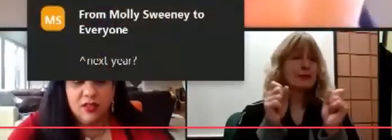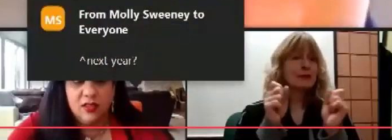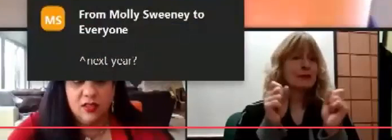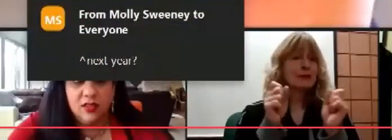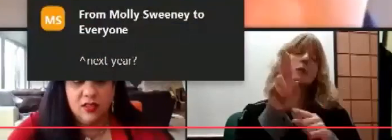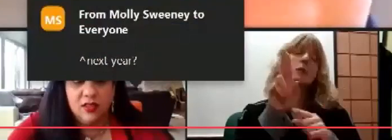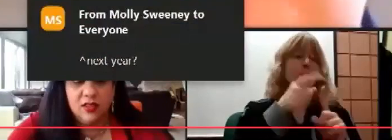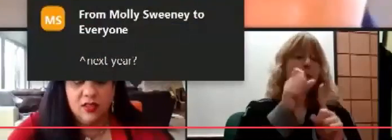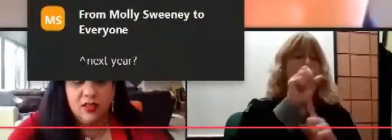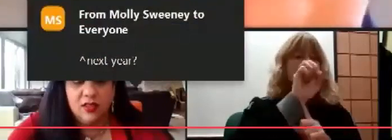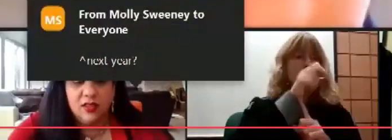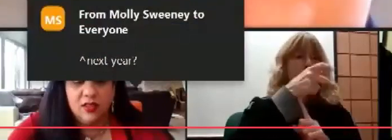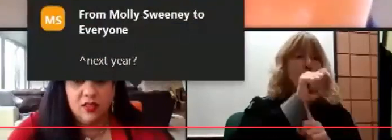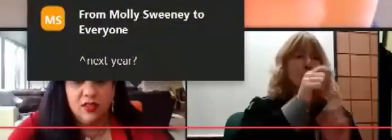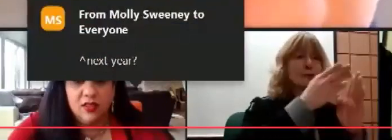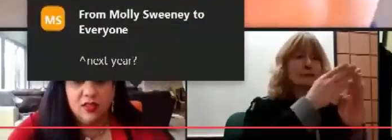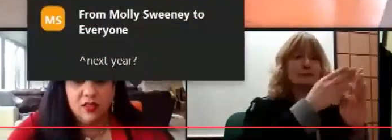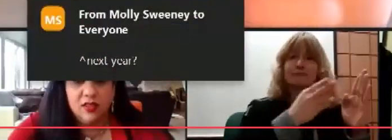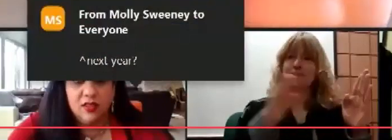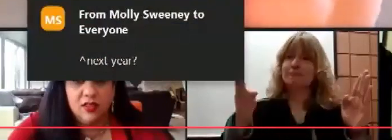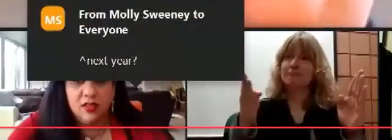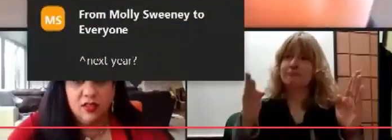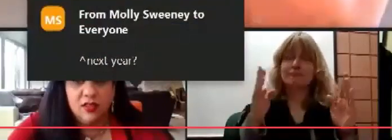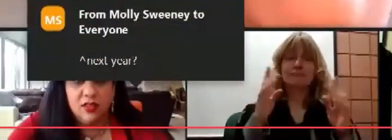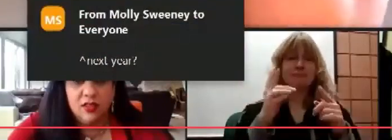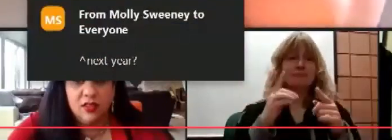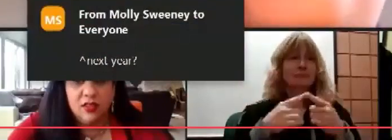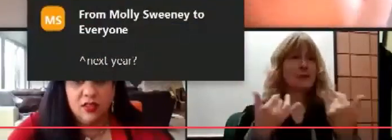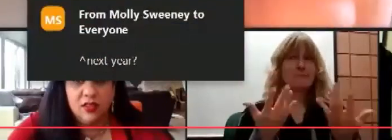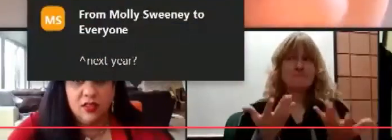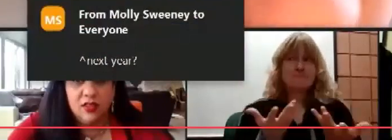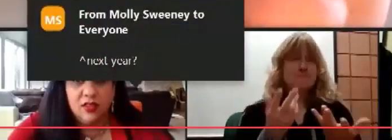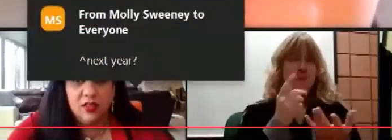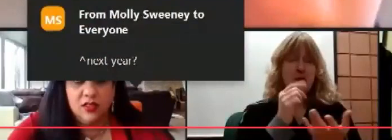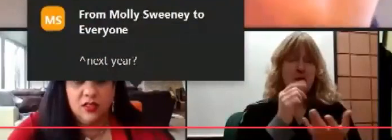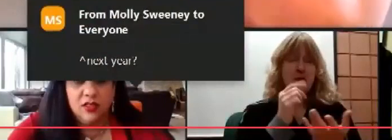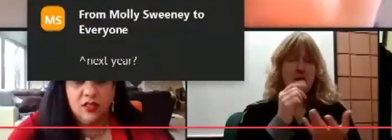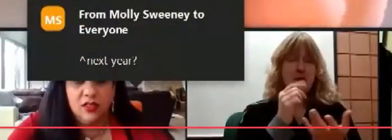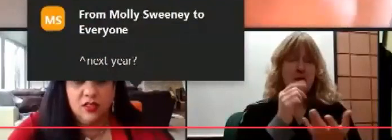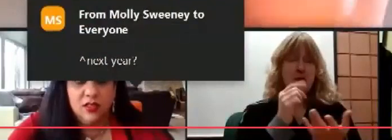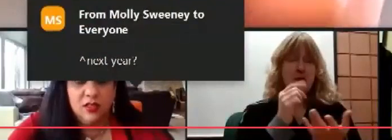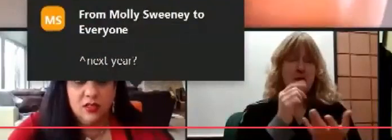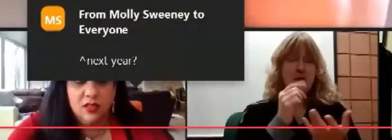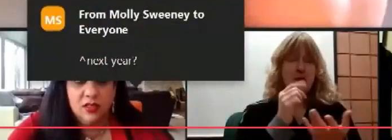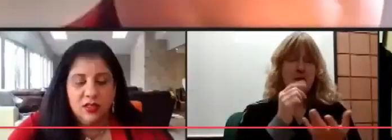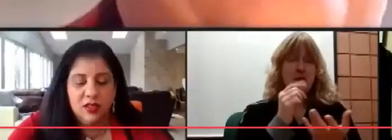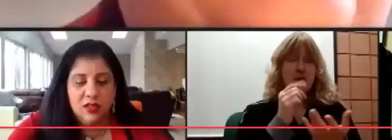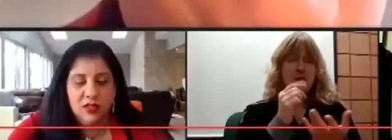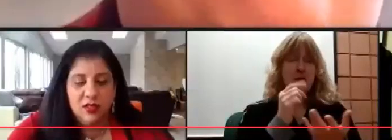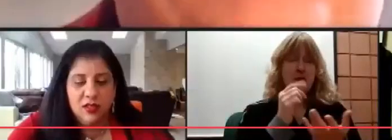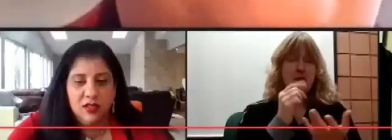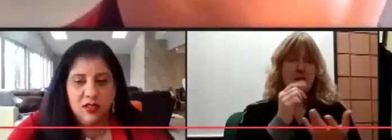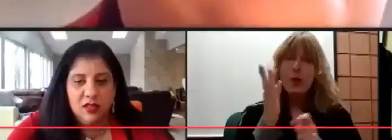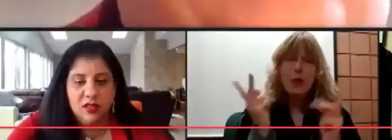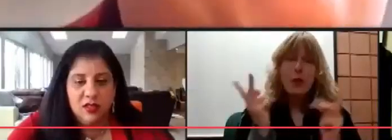no estamos viendo ninguna temporada de flujo de gripa no creo que vayamos a ver